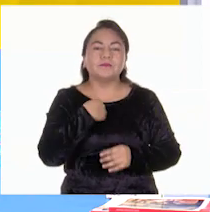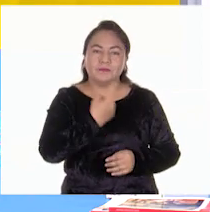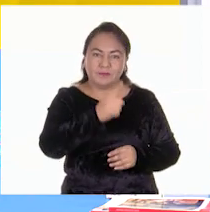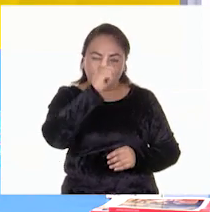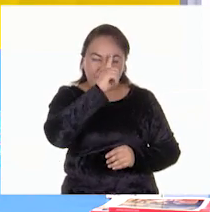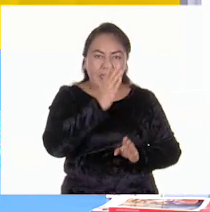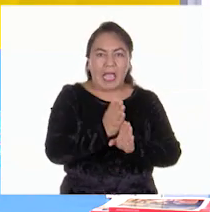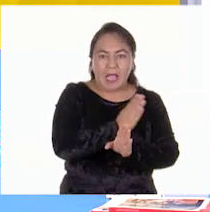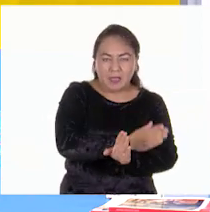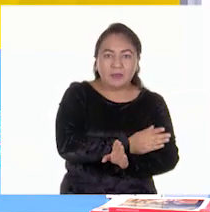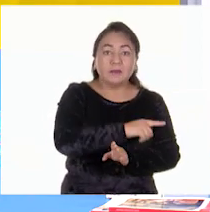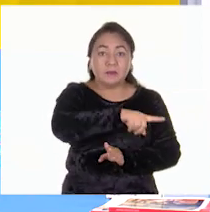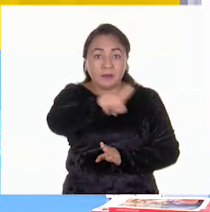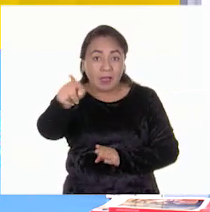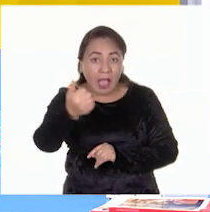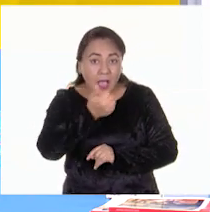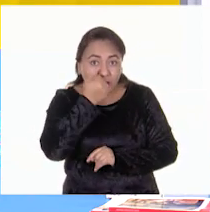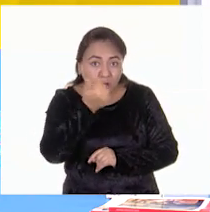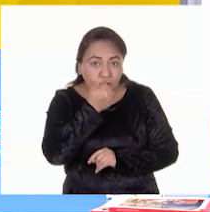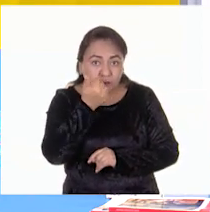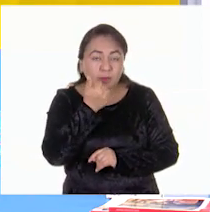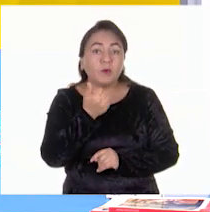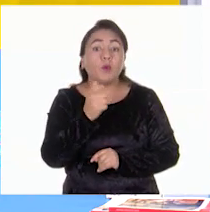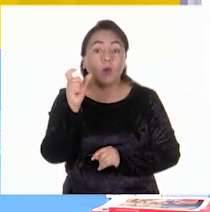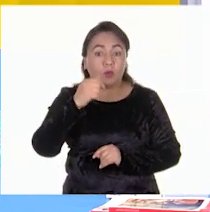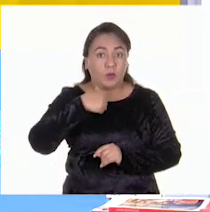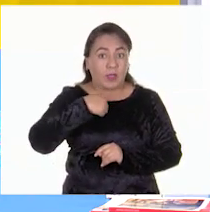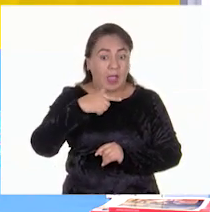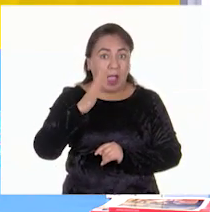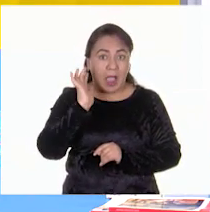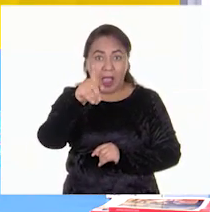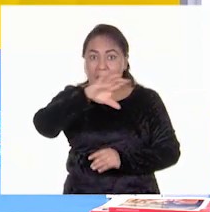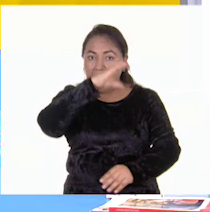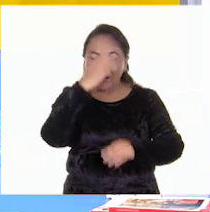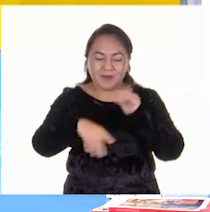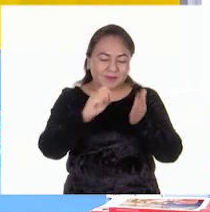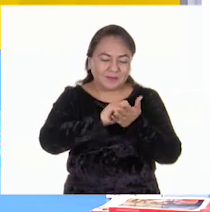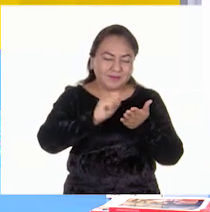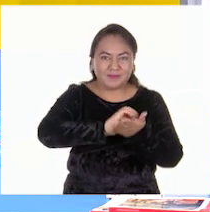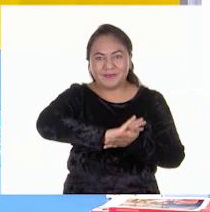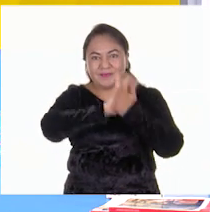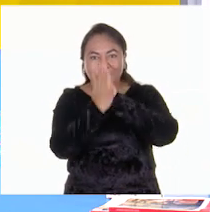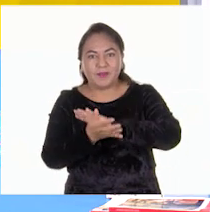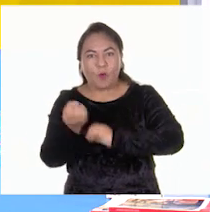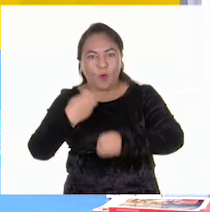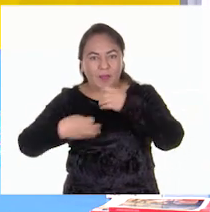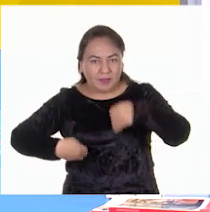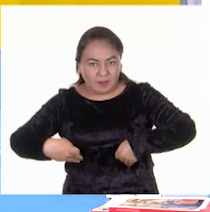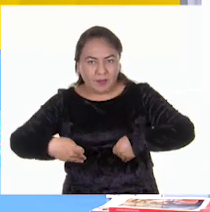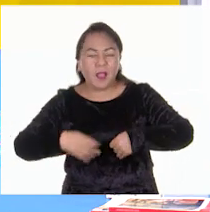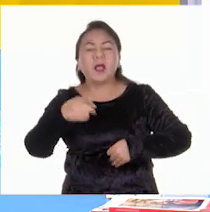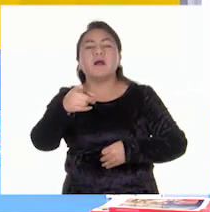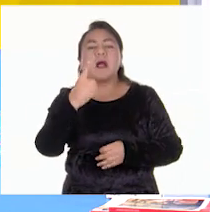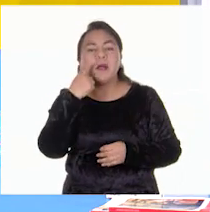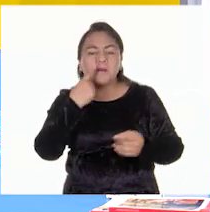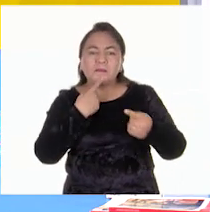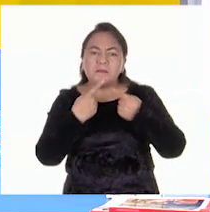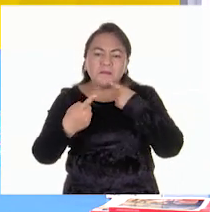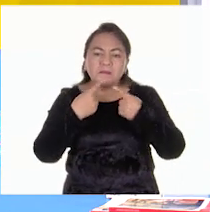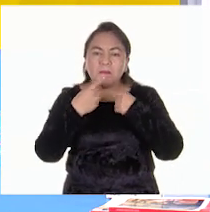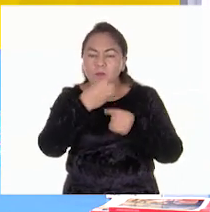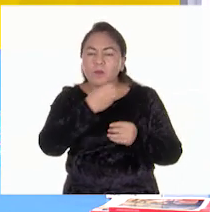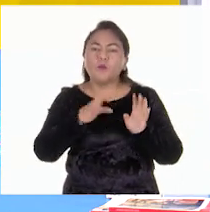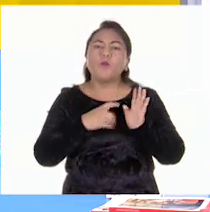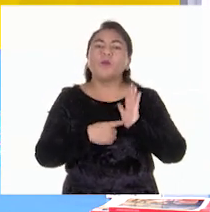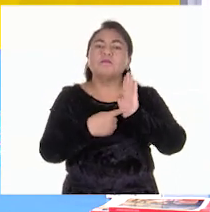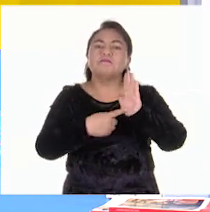sugerirle previamente a las y los estudiantes que cuando terminen de escribir su adaptación teatral, organicen una presentación para que la compartan